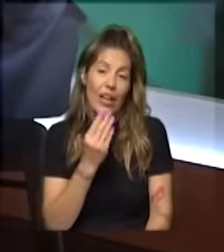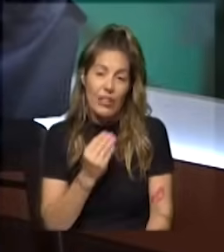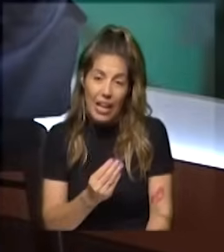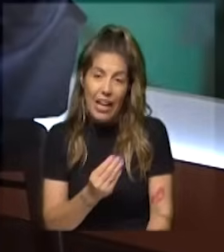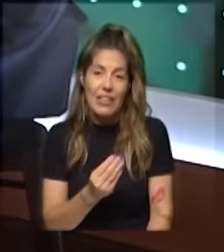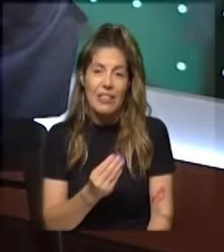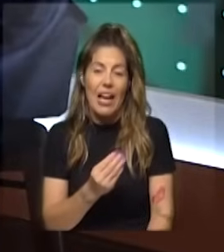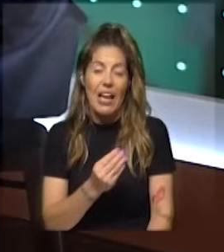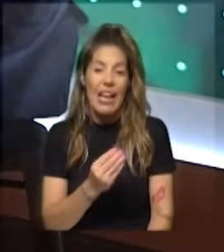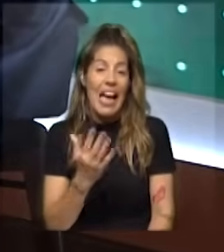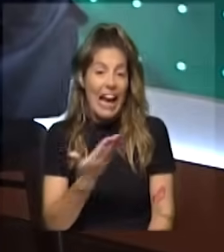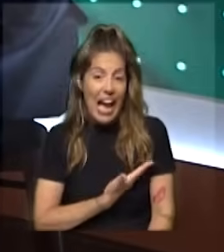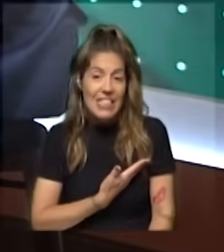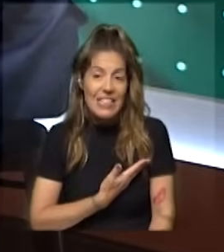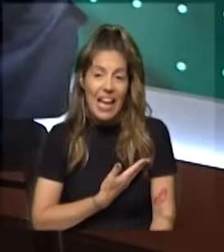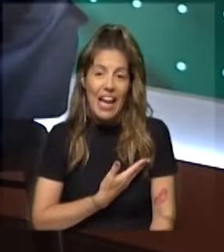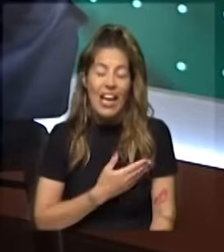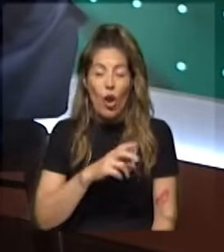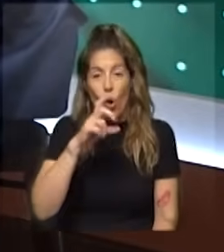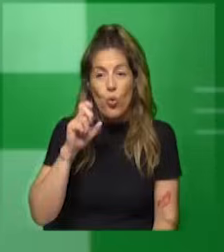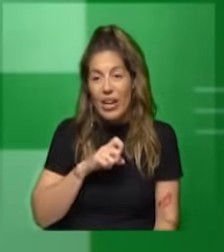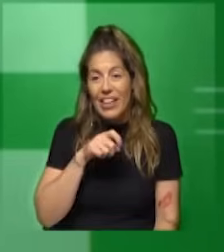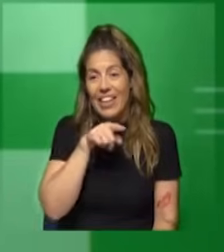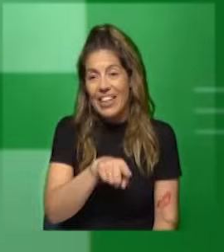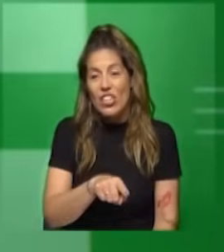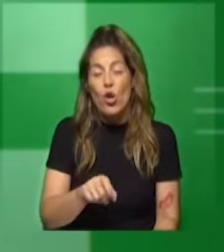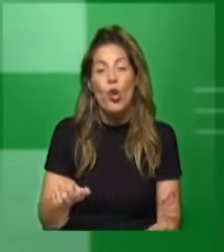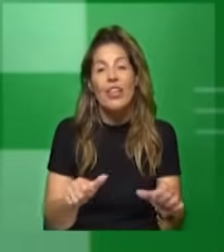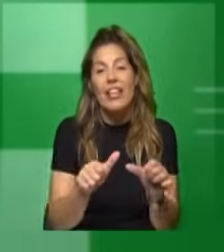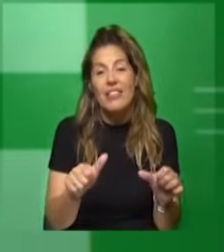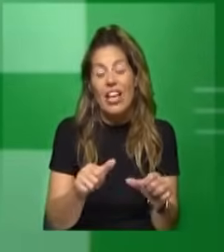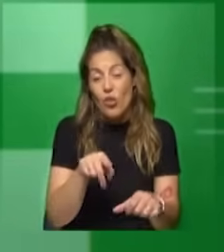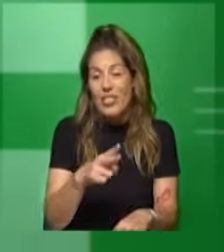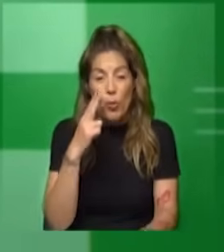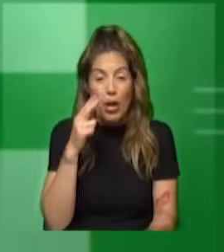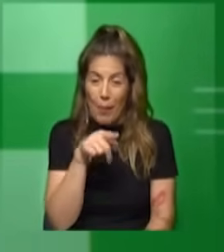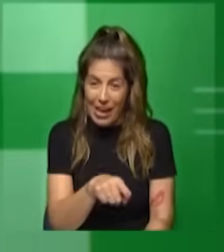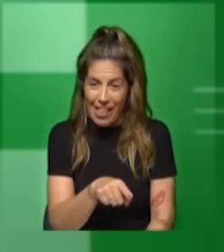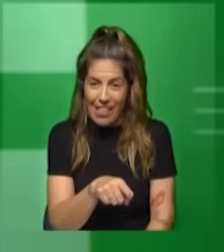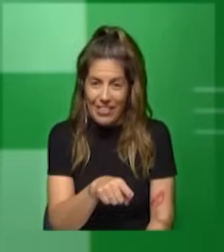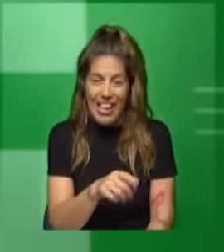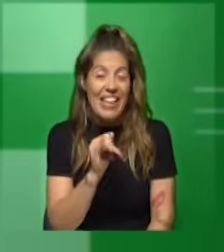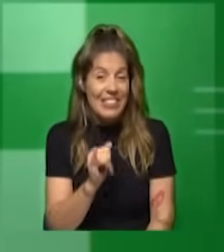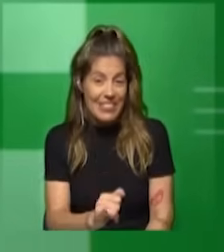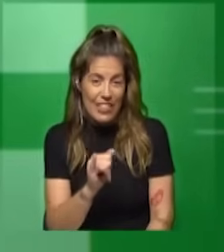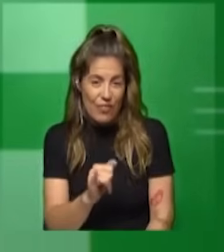todos estos temas. Y eso lo está, o sea, eso va a ser un problema para él. Si bien